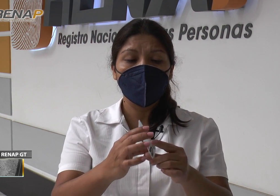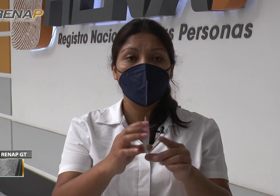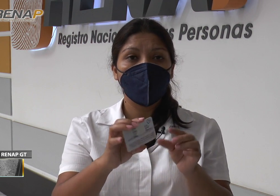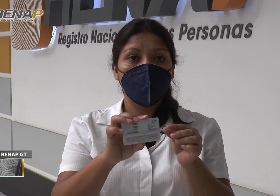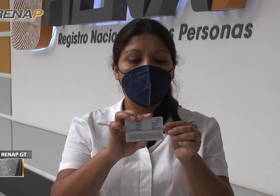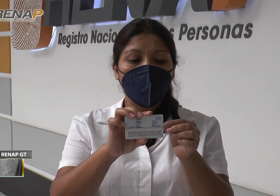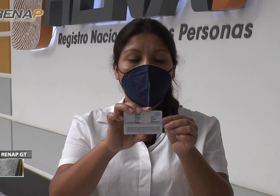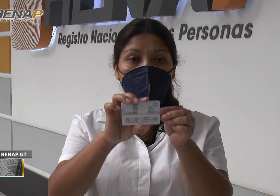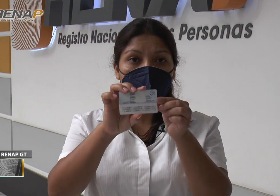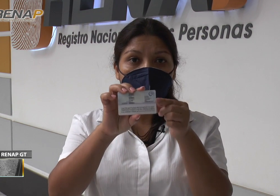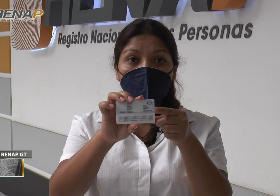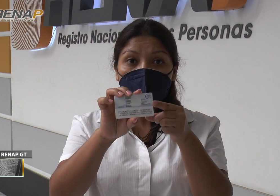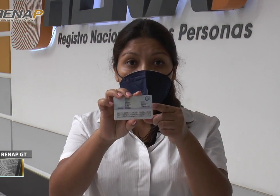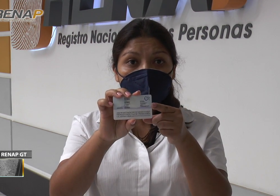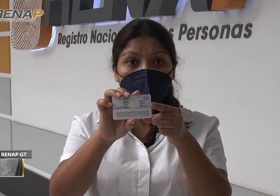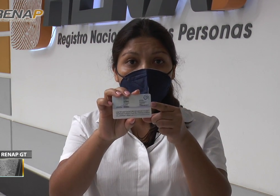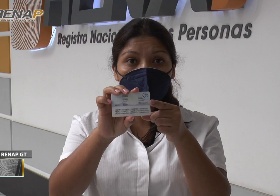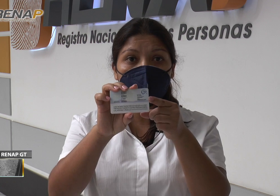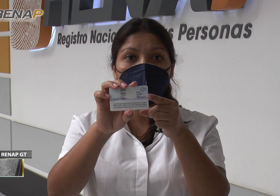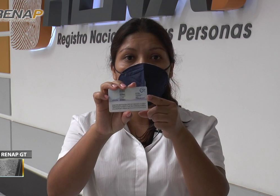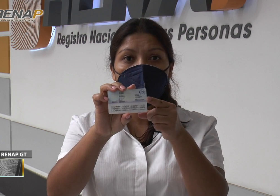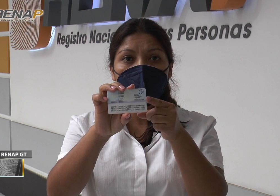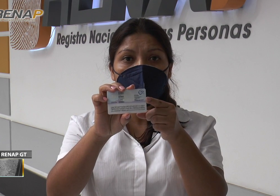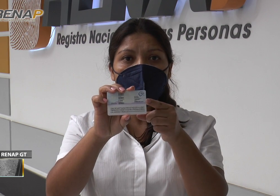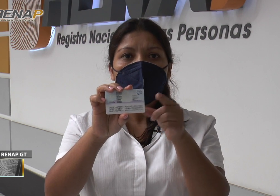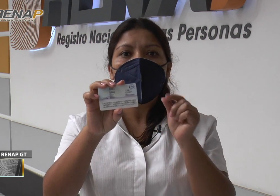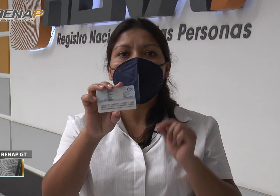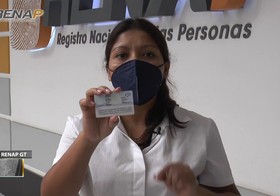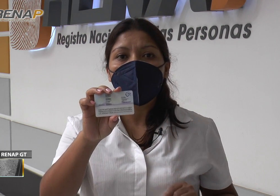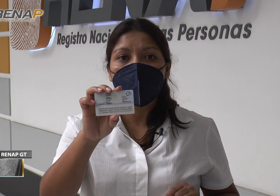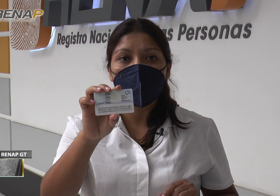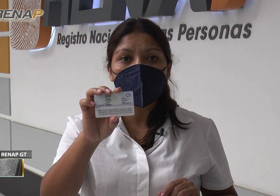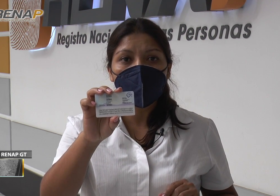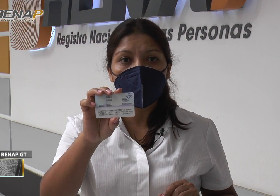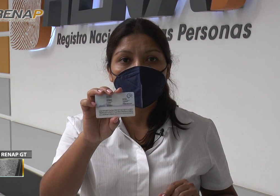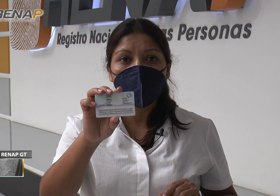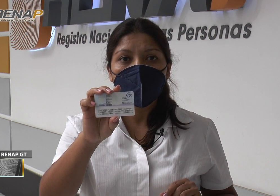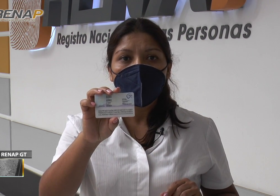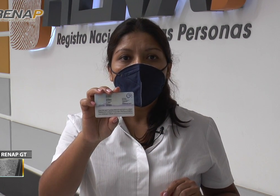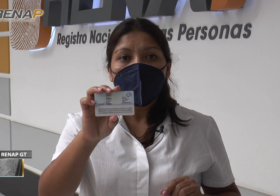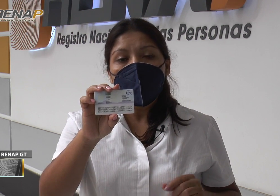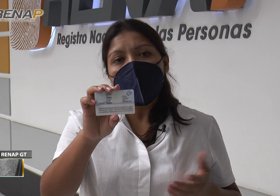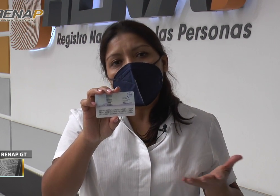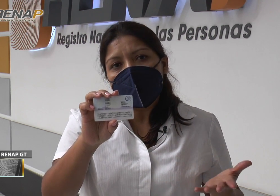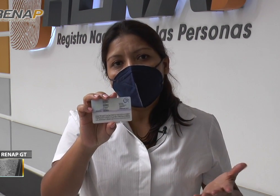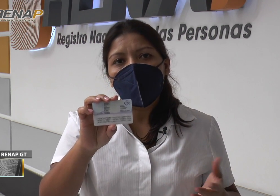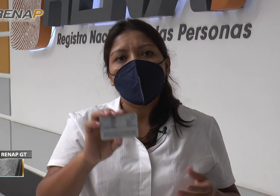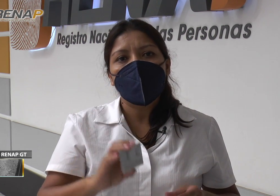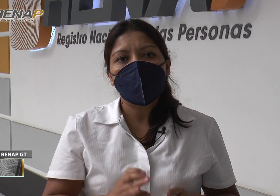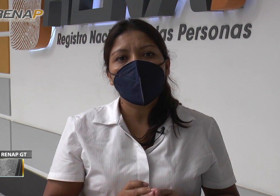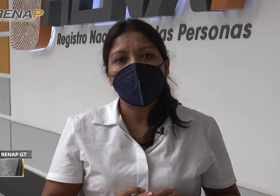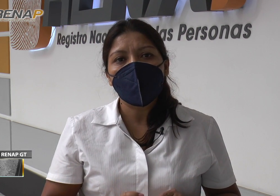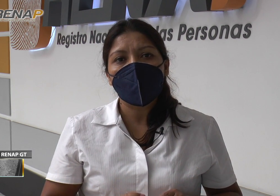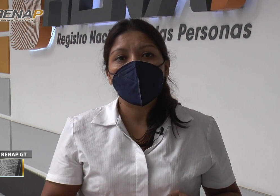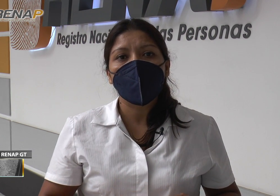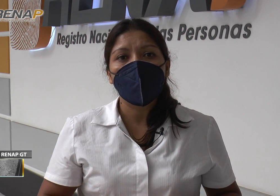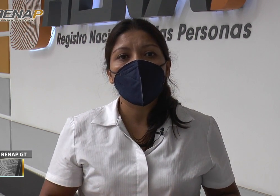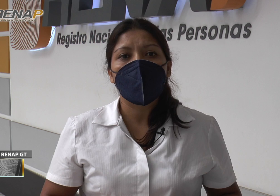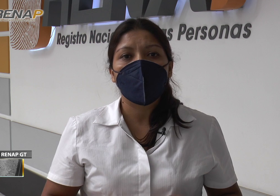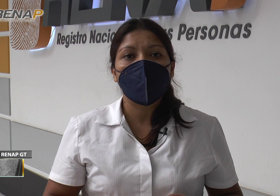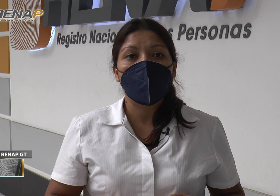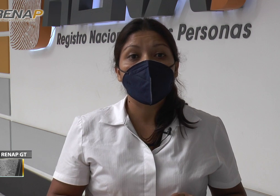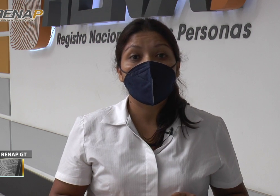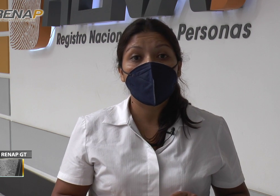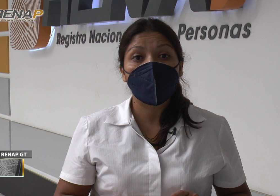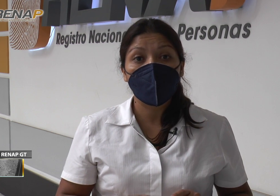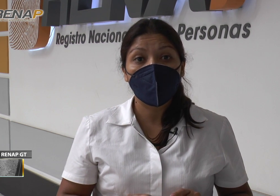Además, en la parte de atrás, usted verifica la fecha de vencimiento y poder coordinar su tiempo respectivo